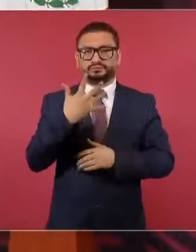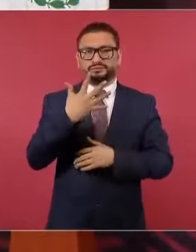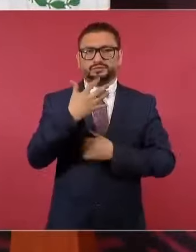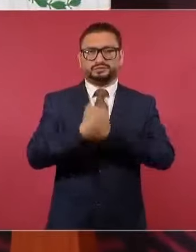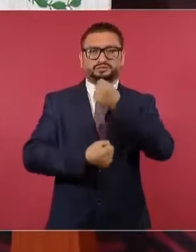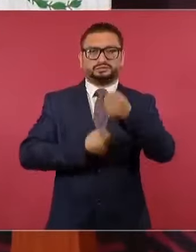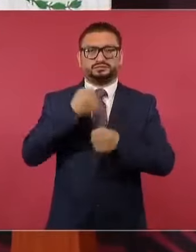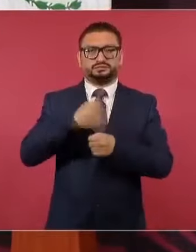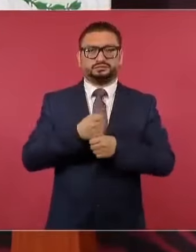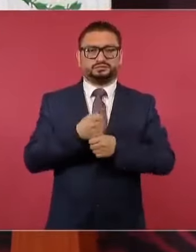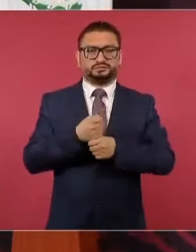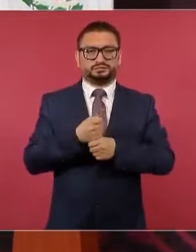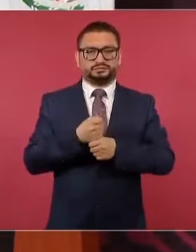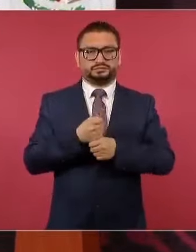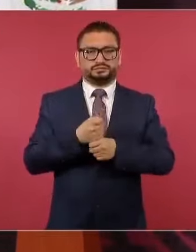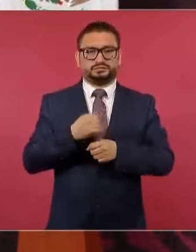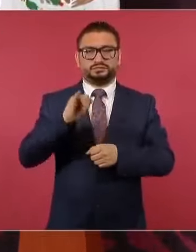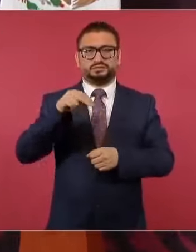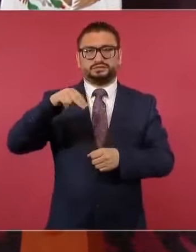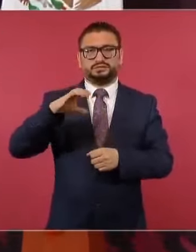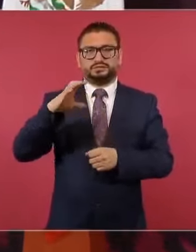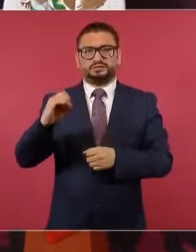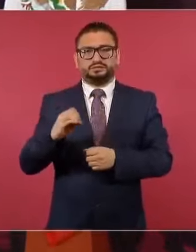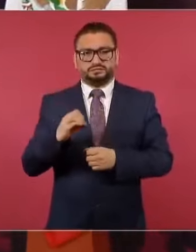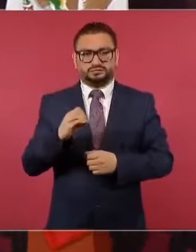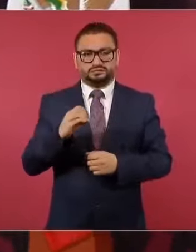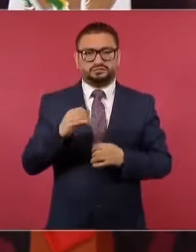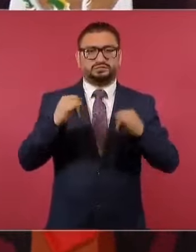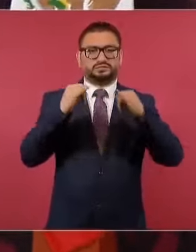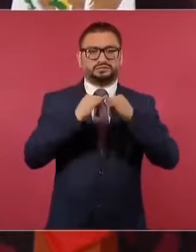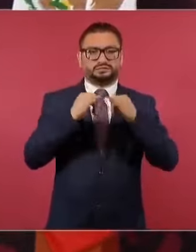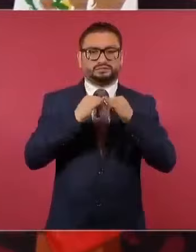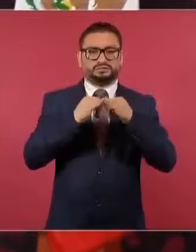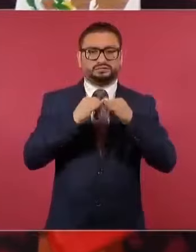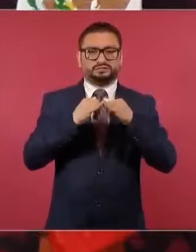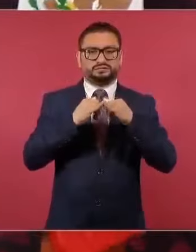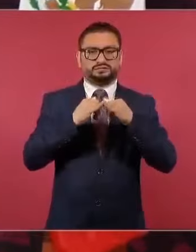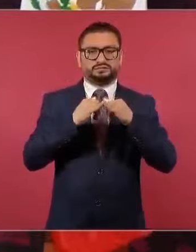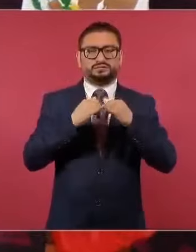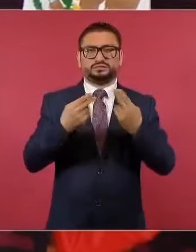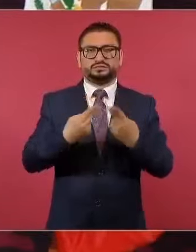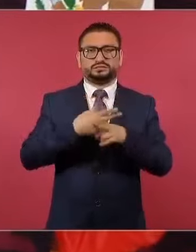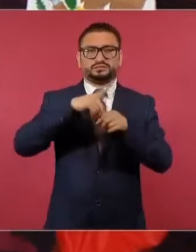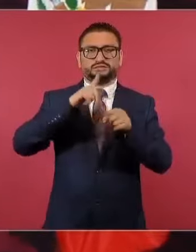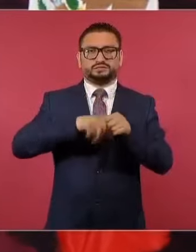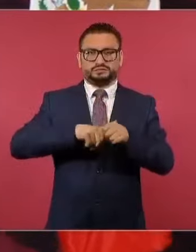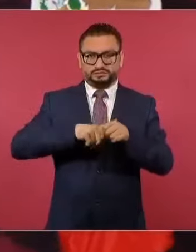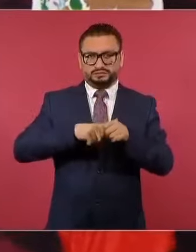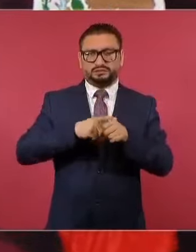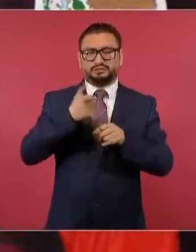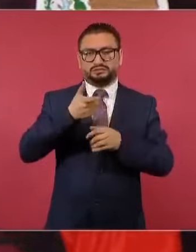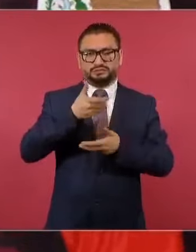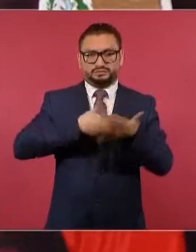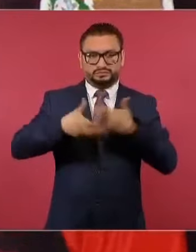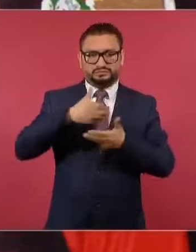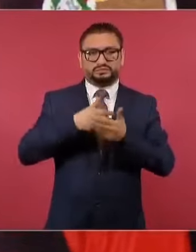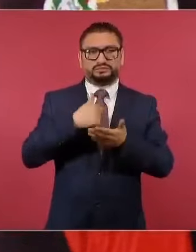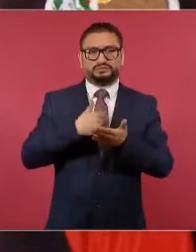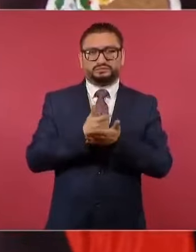5 años en el INCO, en el Instituto Nacional del Consumidor, pagué al